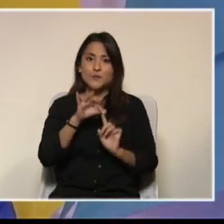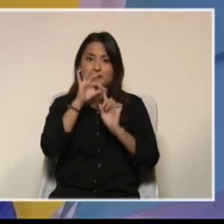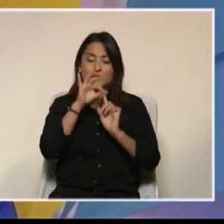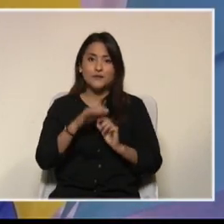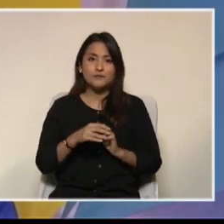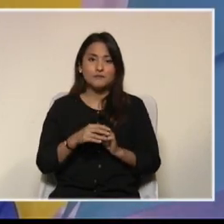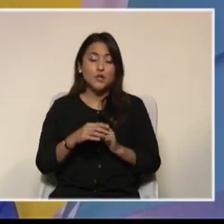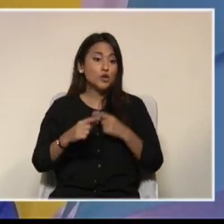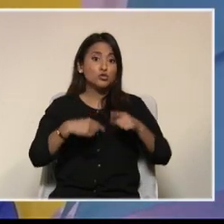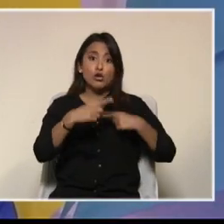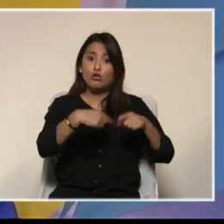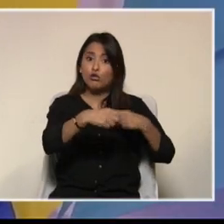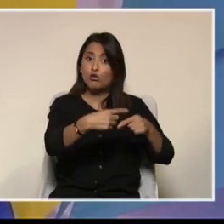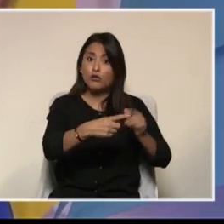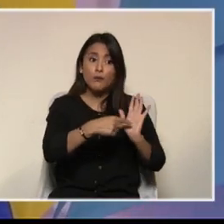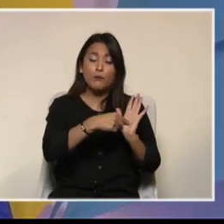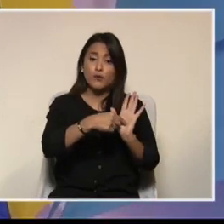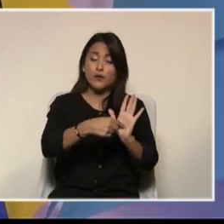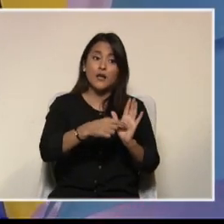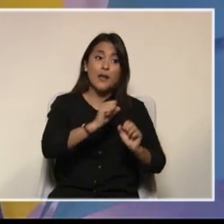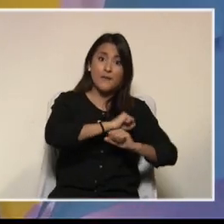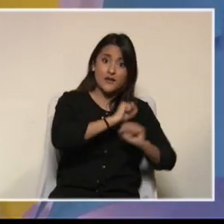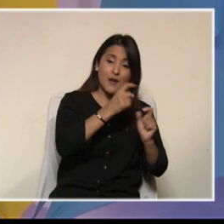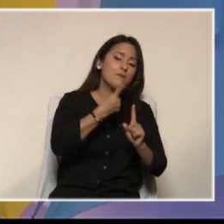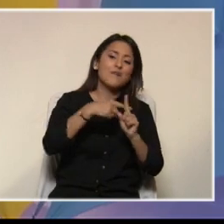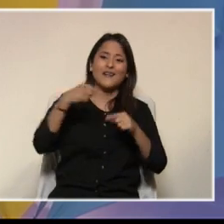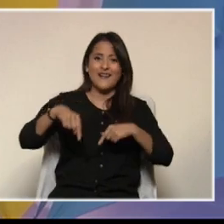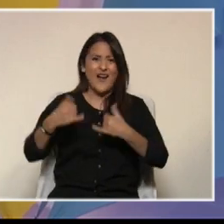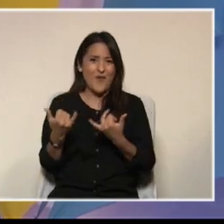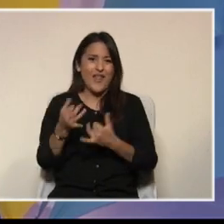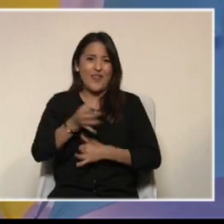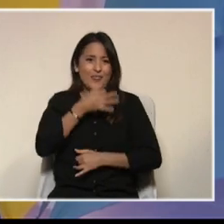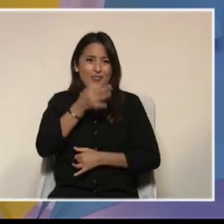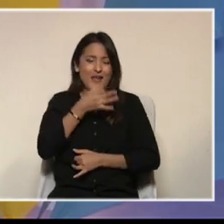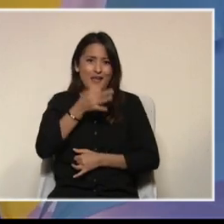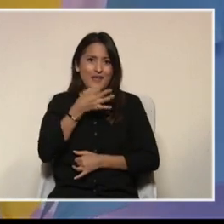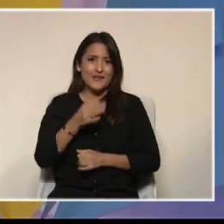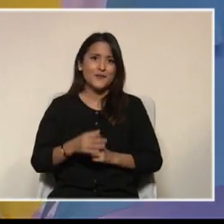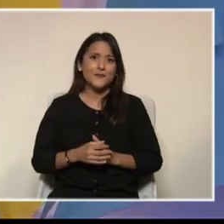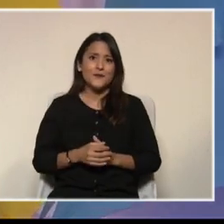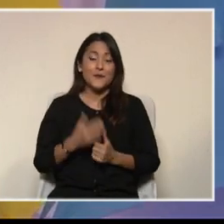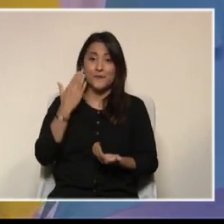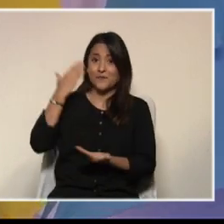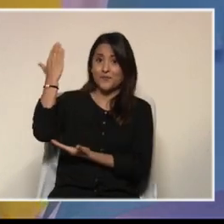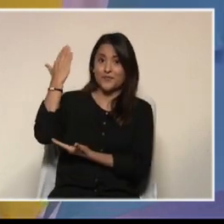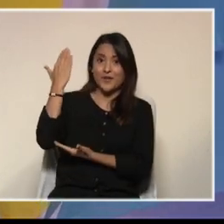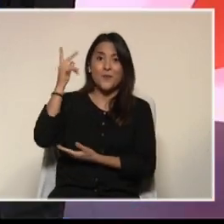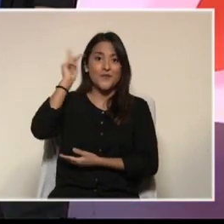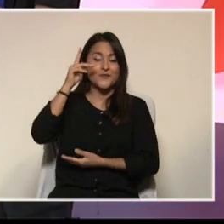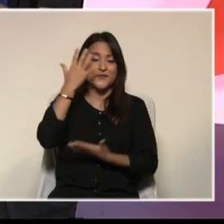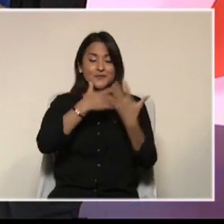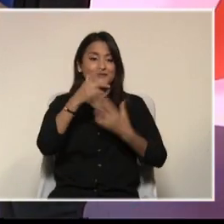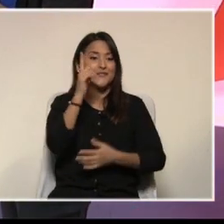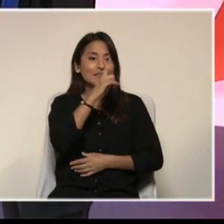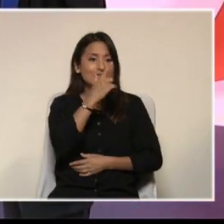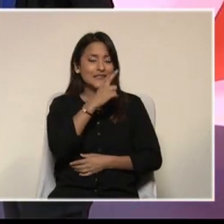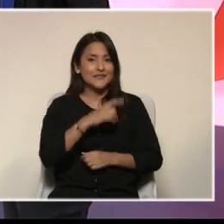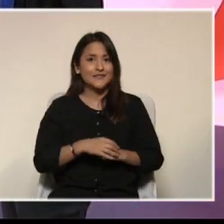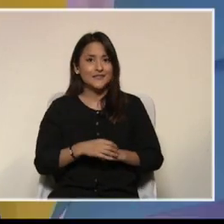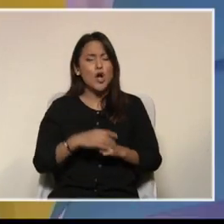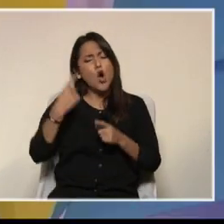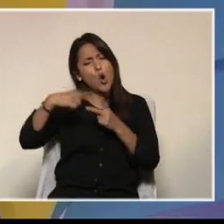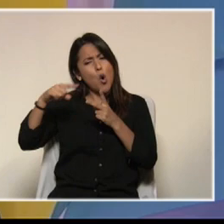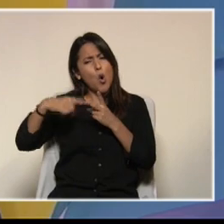tenerla de forma cotidiana, todos los días, no solamente en la mañana, sino también en la tarde, en la mayoría de los casos con nuestra profesora Lilian Salazar, pero también tenemos